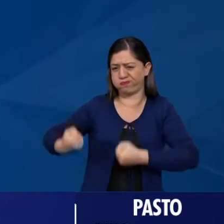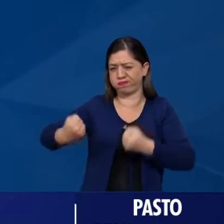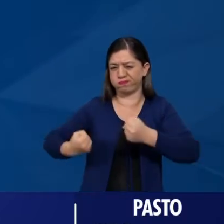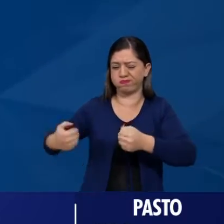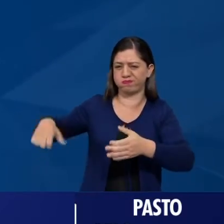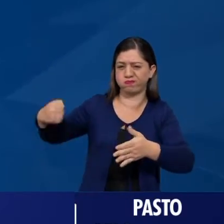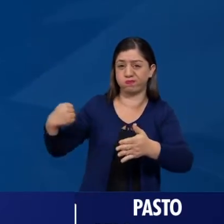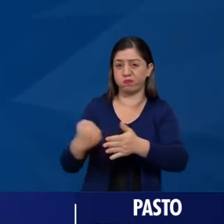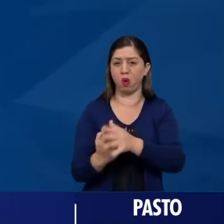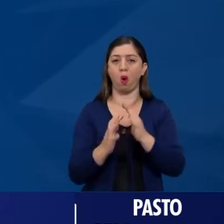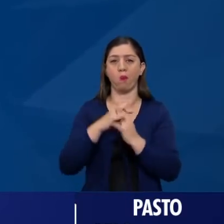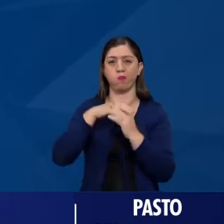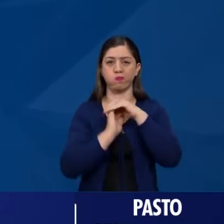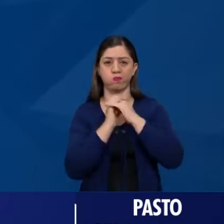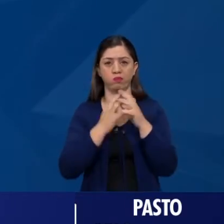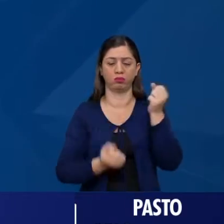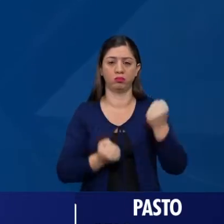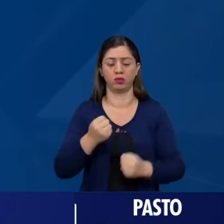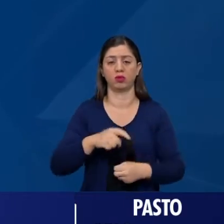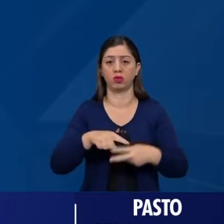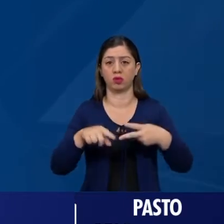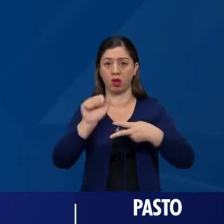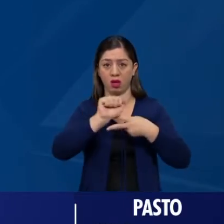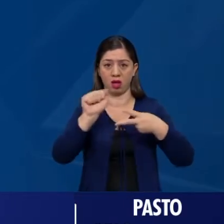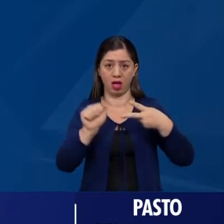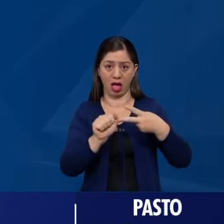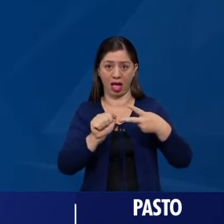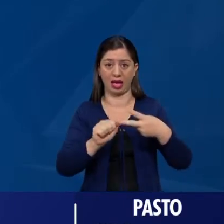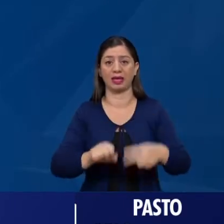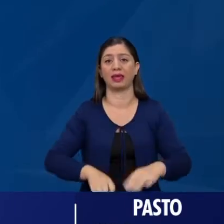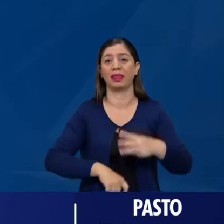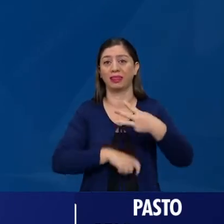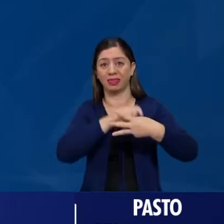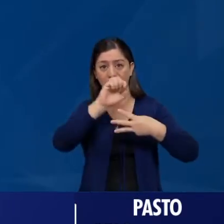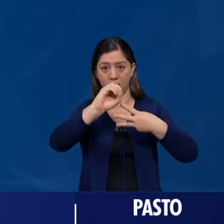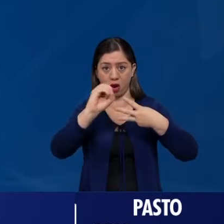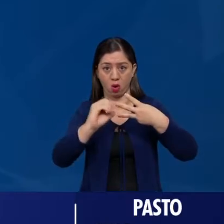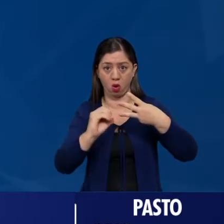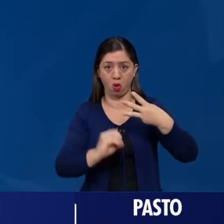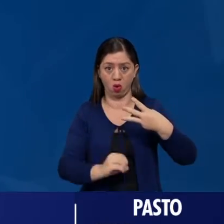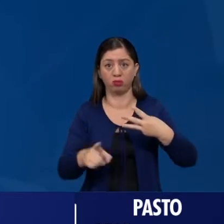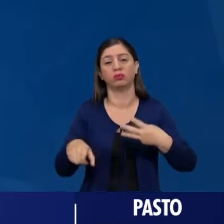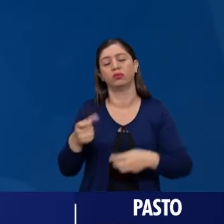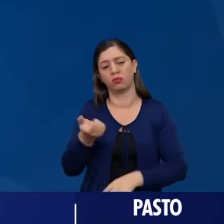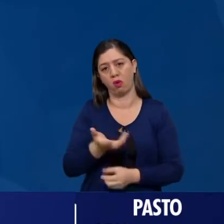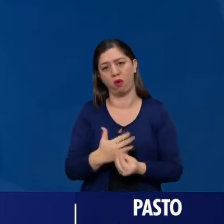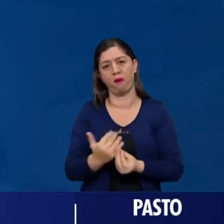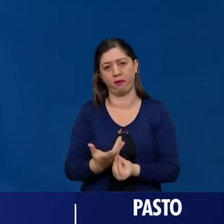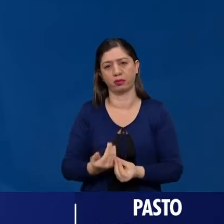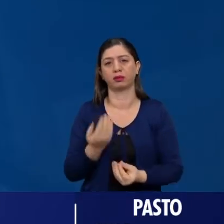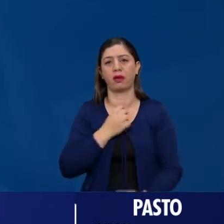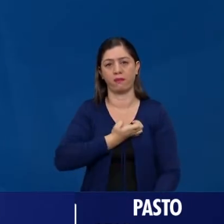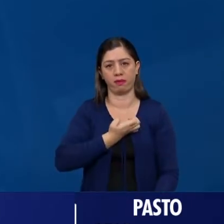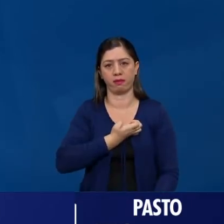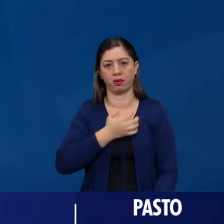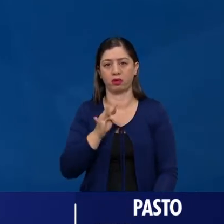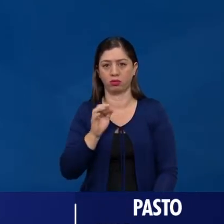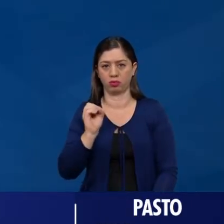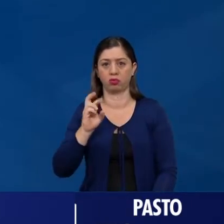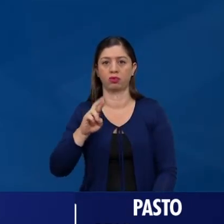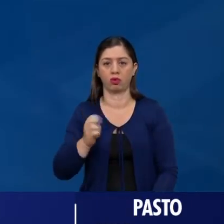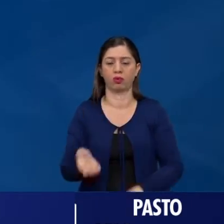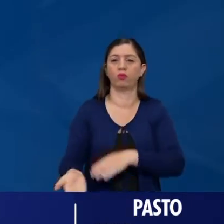un tractocamión. Dos mujeres y tres hombres, entre ellos un reconocido artista y un funcionario de la alcaldía de Toro, Valle del